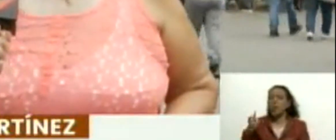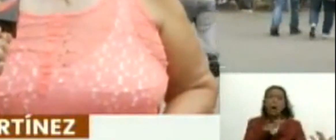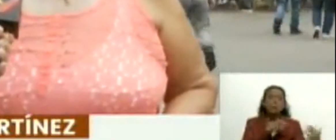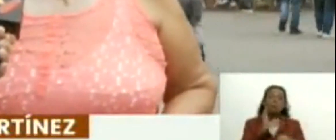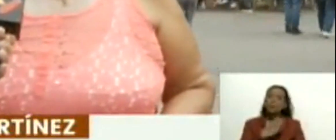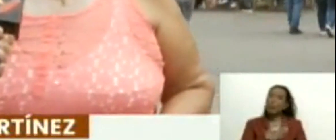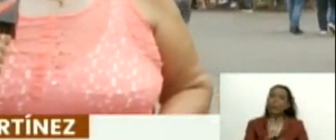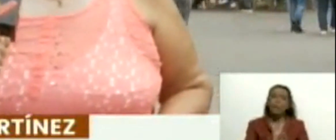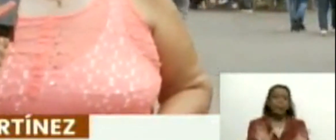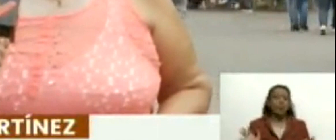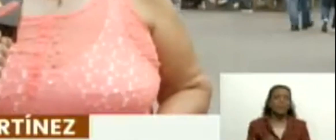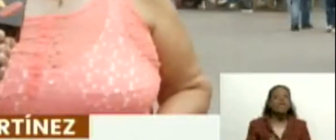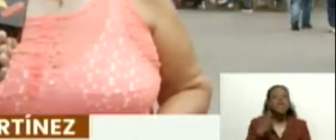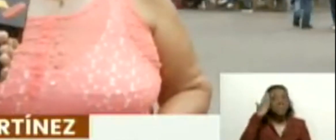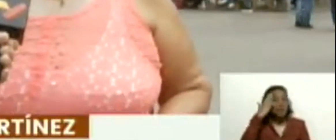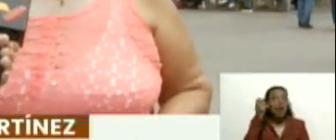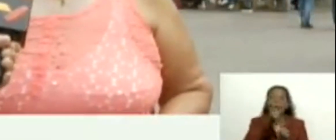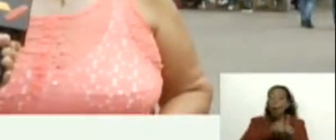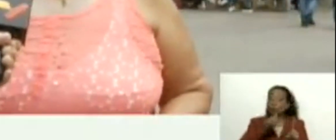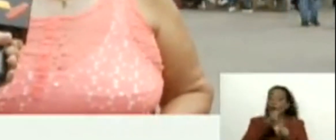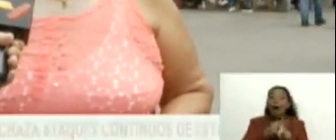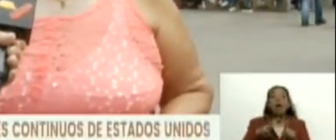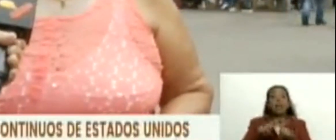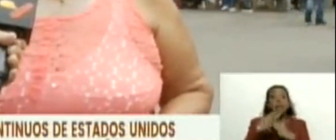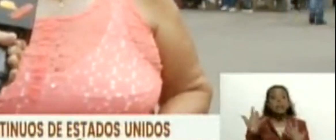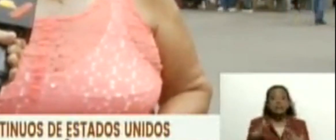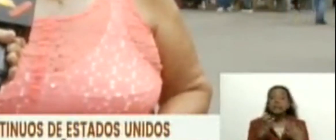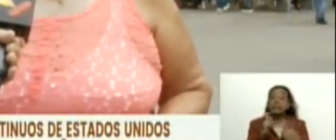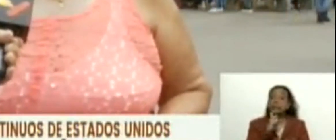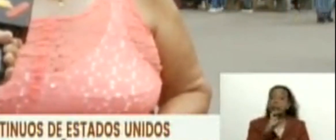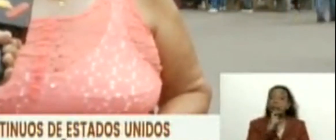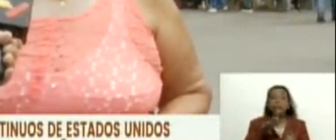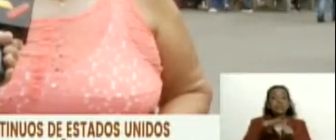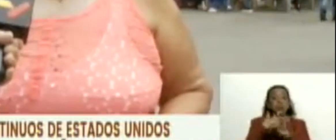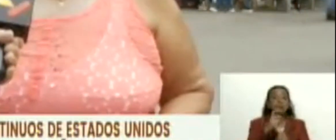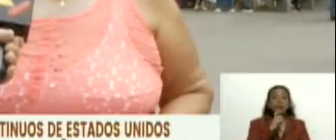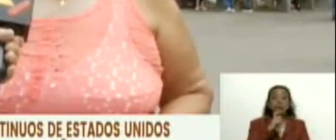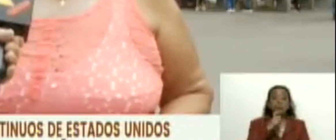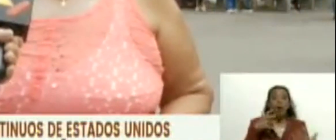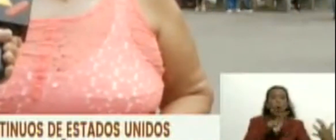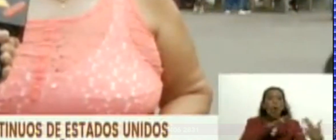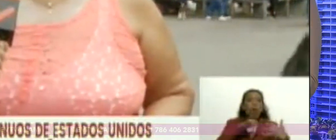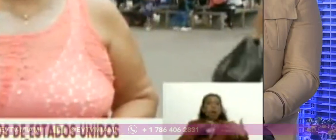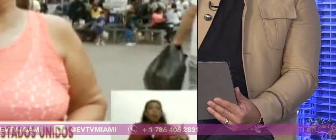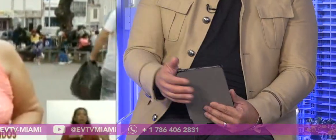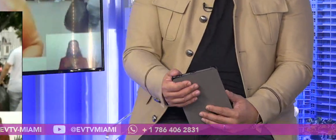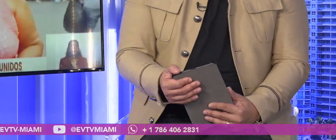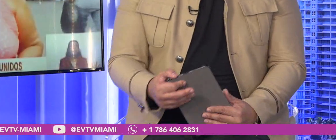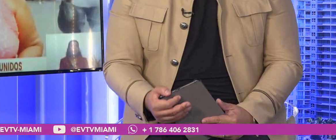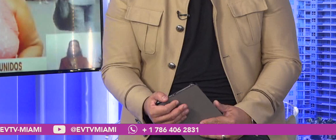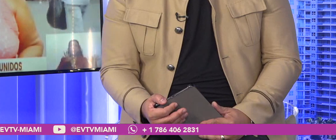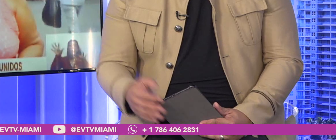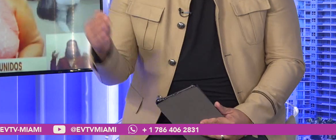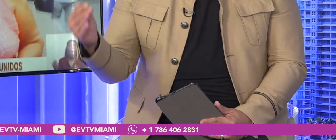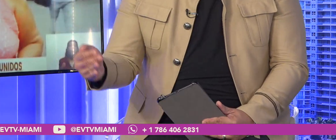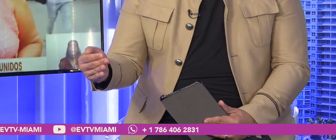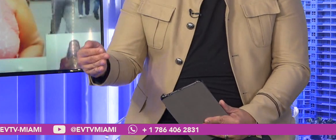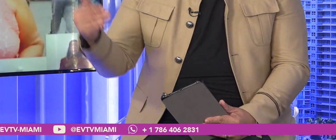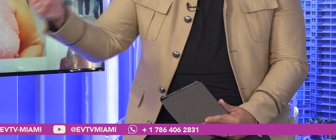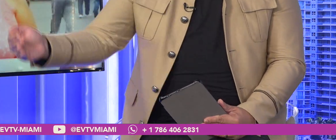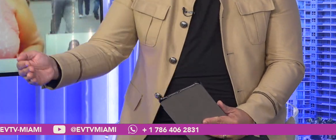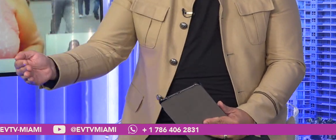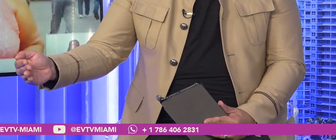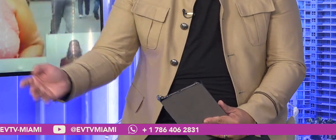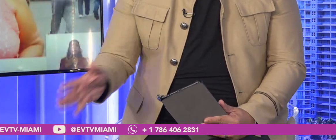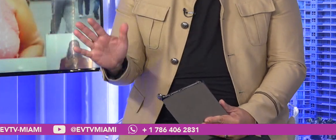Exactamente, sabemos que constantemente... Sabemos que hay crisis sucesivamente, pero no queremos guerra, porque ya, si tenemos guerra... Es suficiente, con eso es suficiente. Sabemos